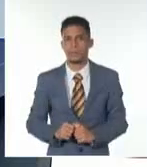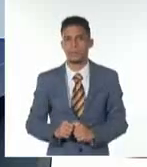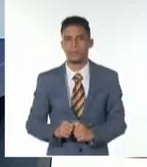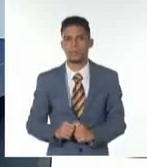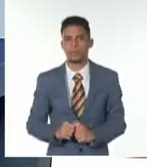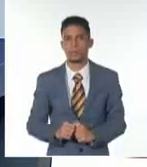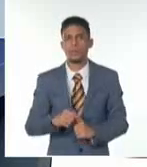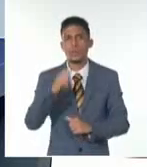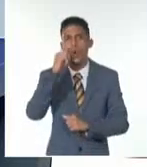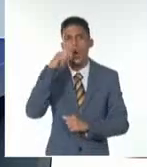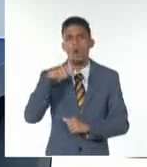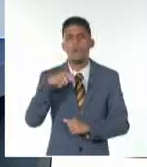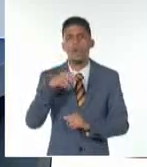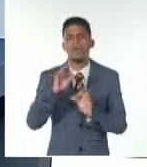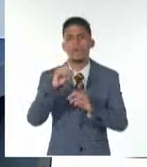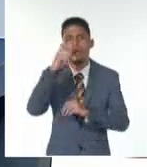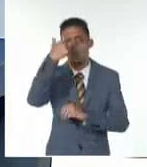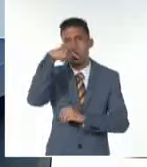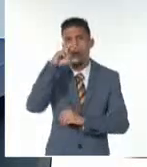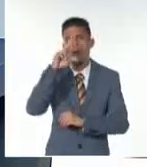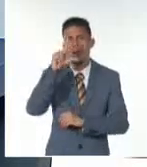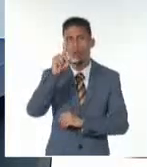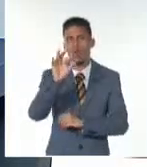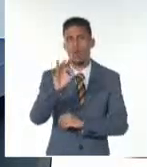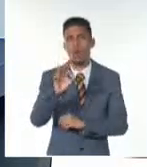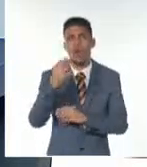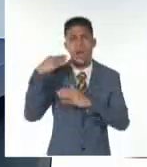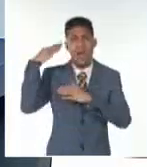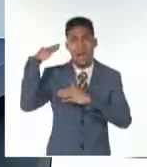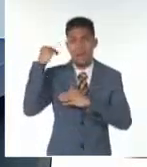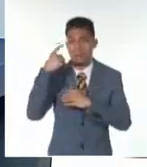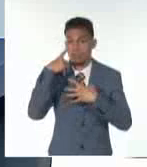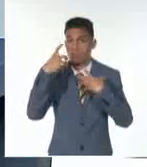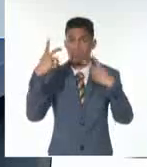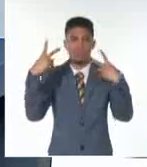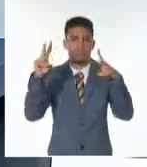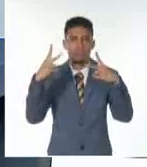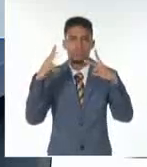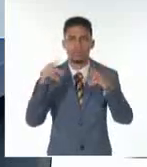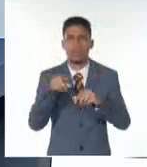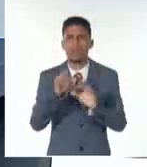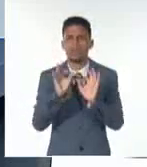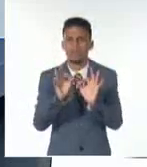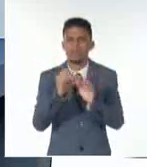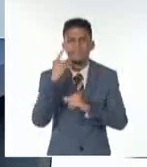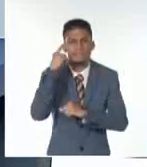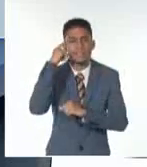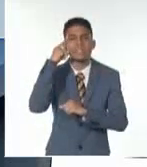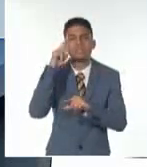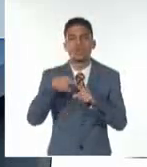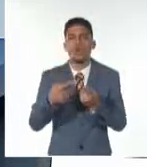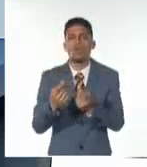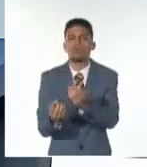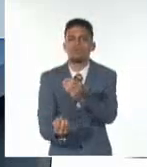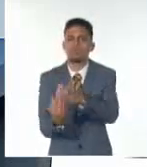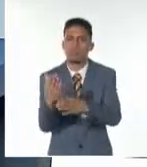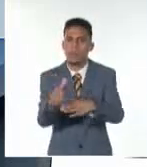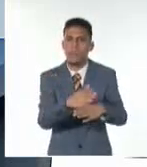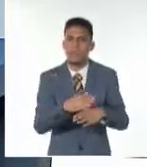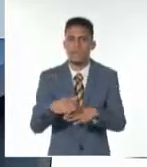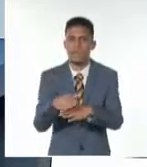Carlos Marx figura entre los hombres de dimensión universal. Su proeza intelectual radica en haber fundido en una nueva